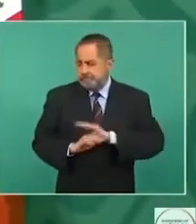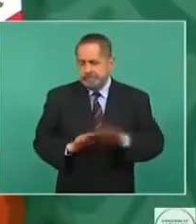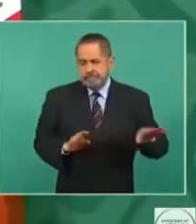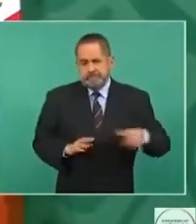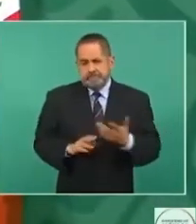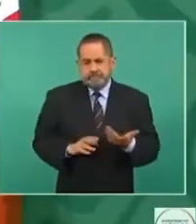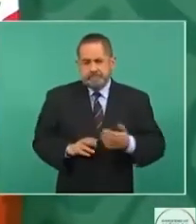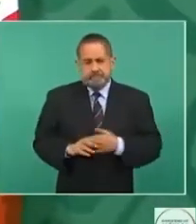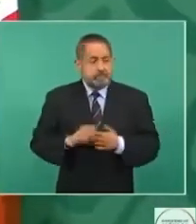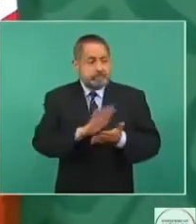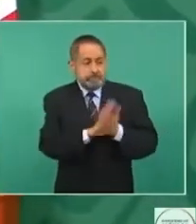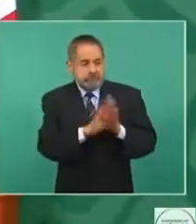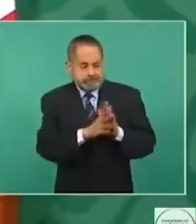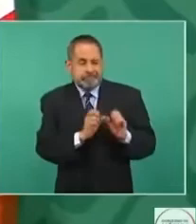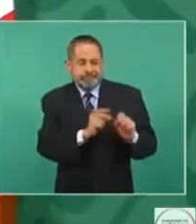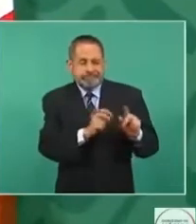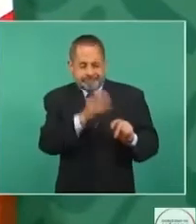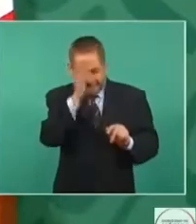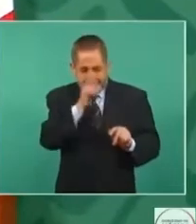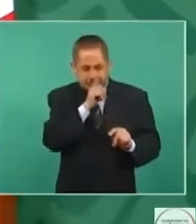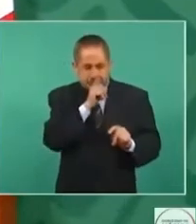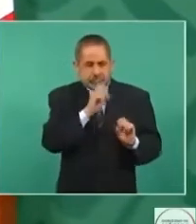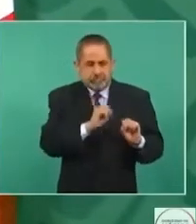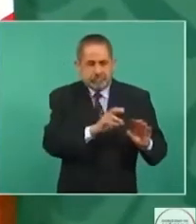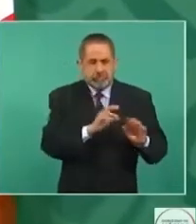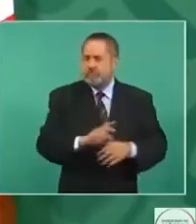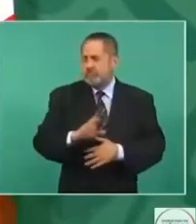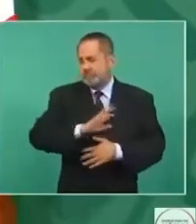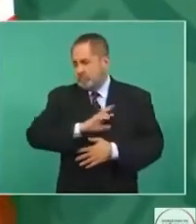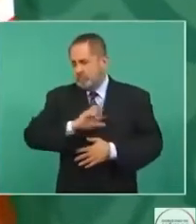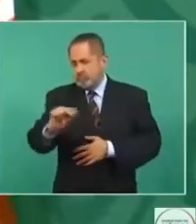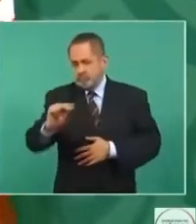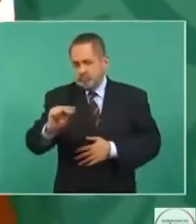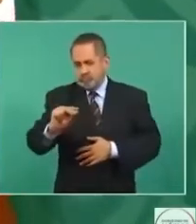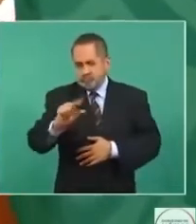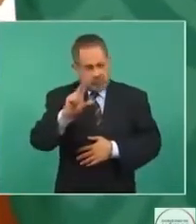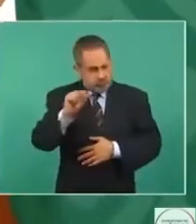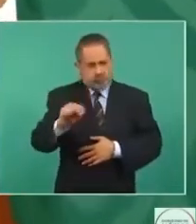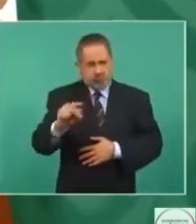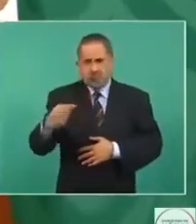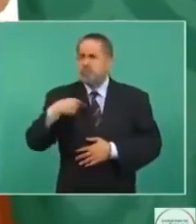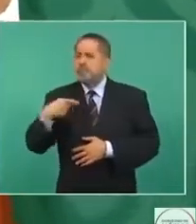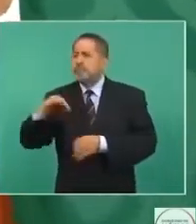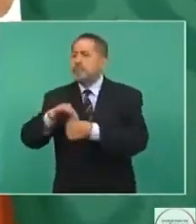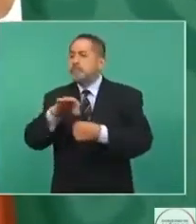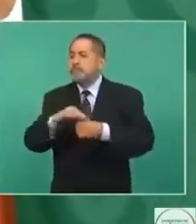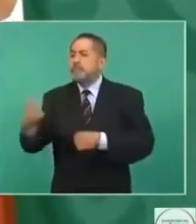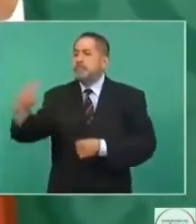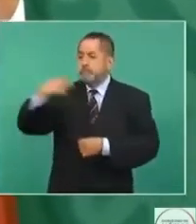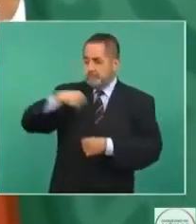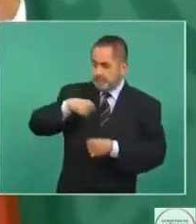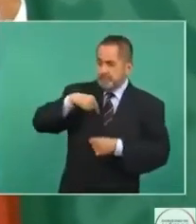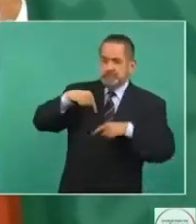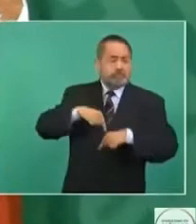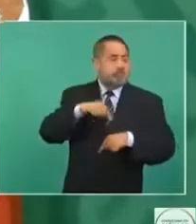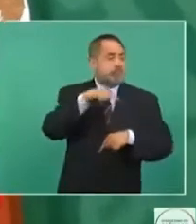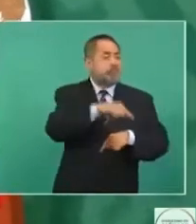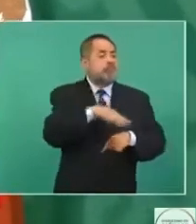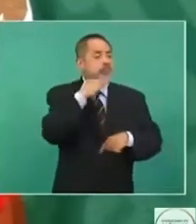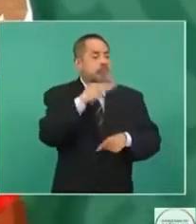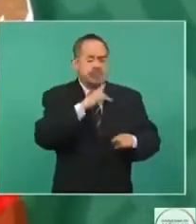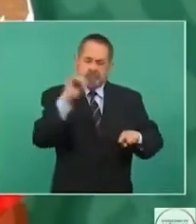menos cómplices. Nosotros llegamos para acabar con la corrupción y para que haya